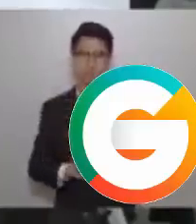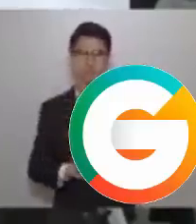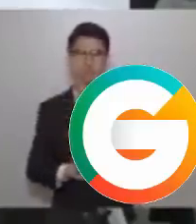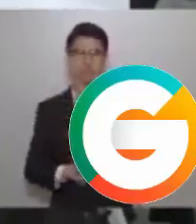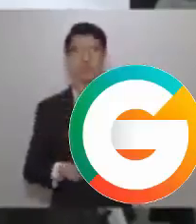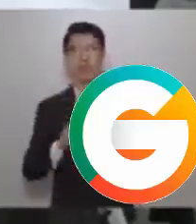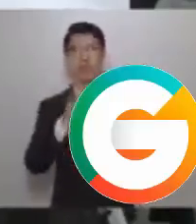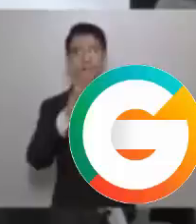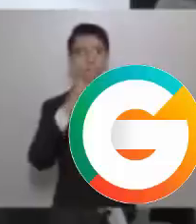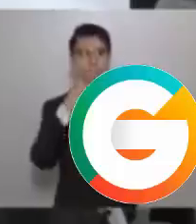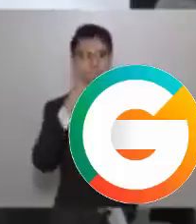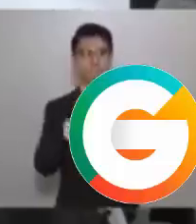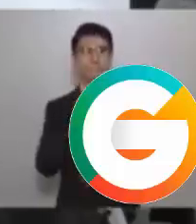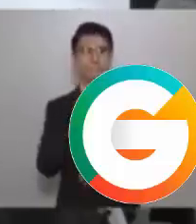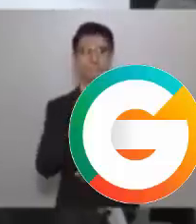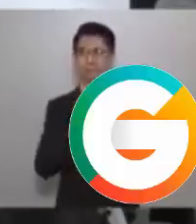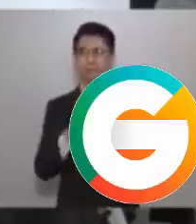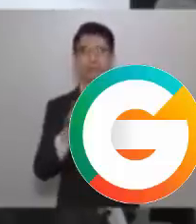son 68.